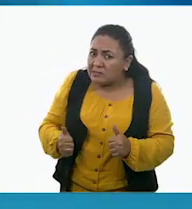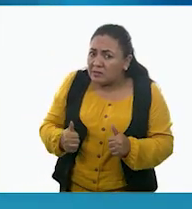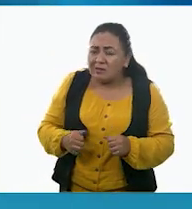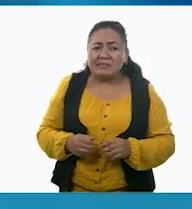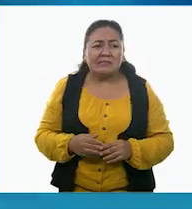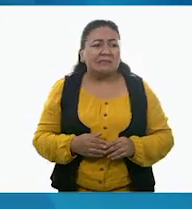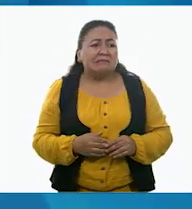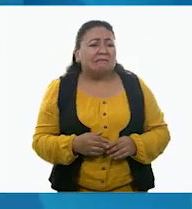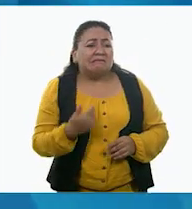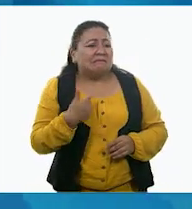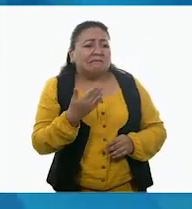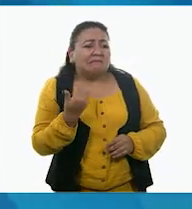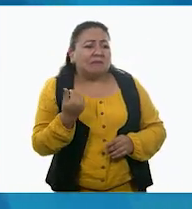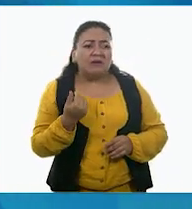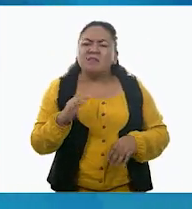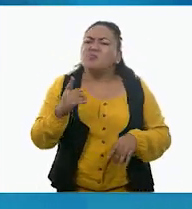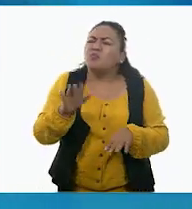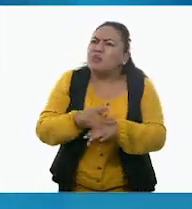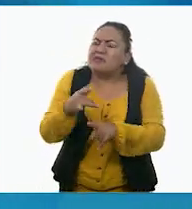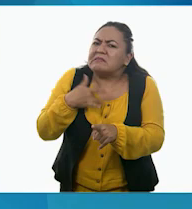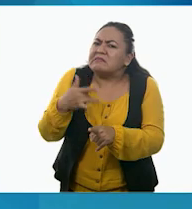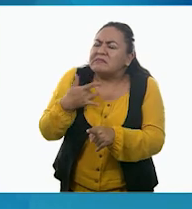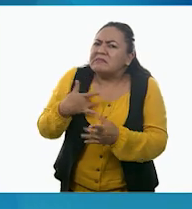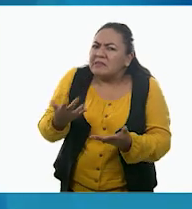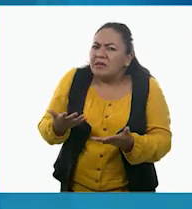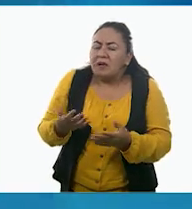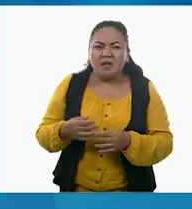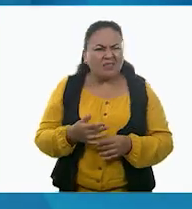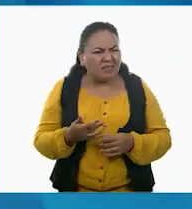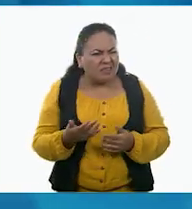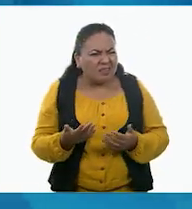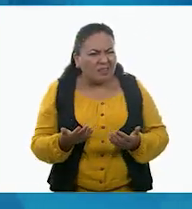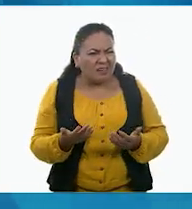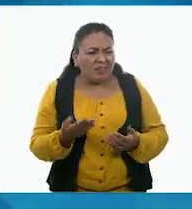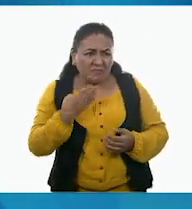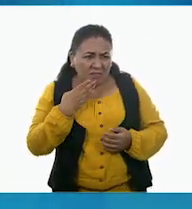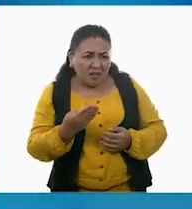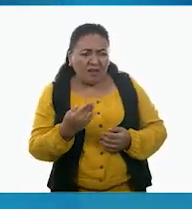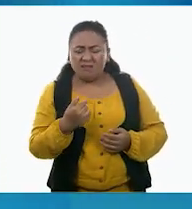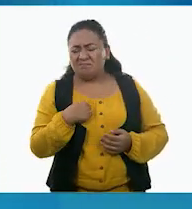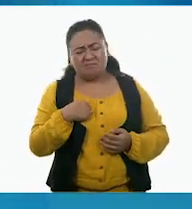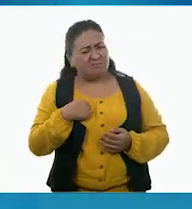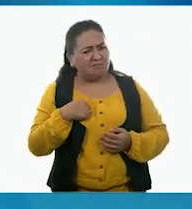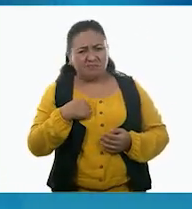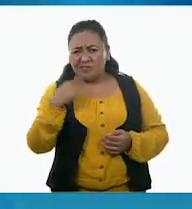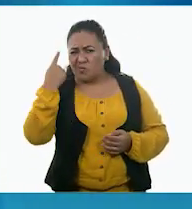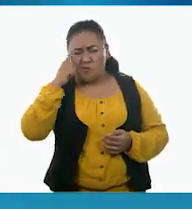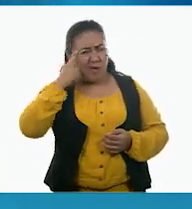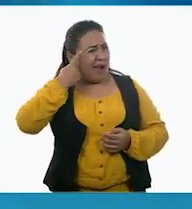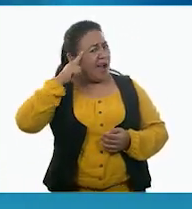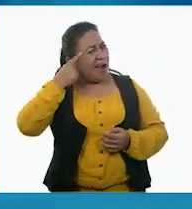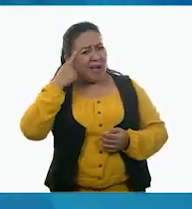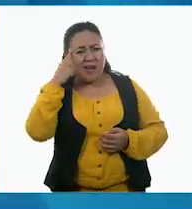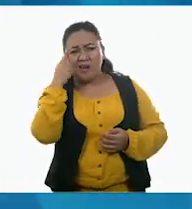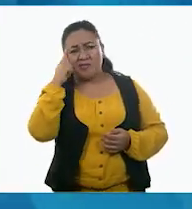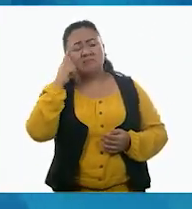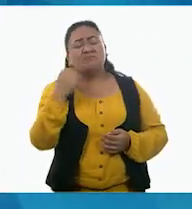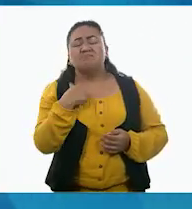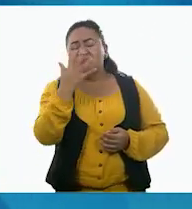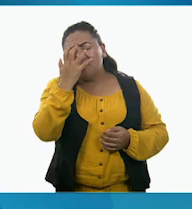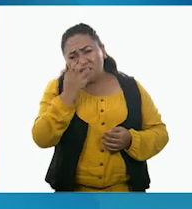¡Amo! ¿Cleícate que tú amo timati, Basilio? ¿Cuali? ¿Ni malchilia ni cualani? ¿Ni malchilia